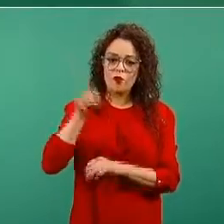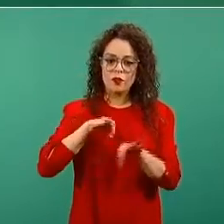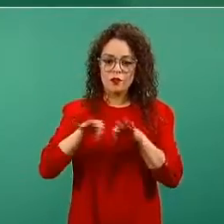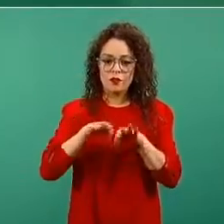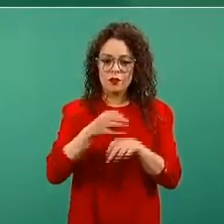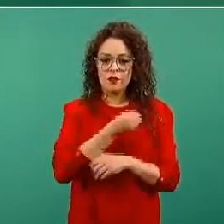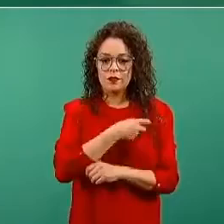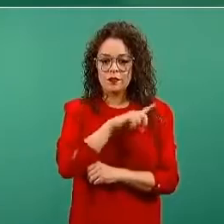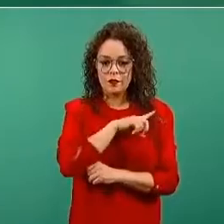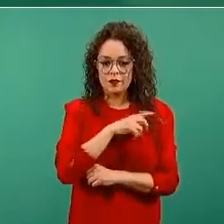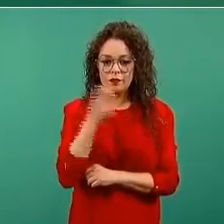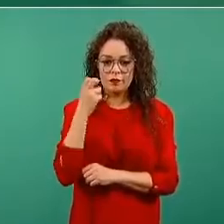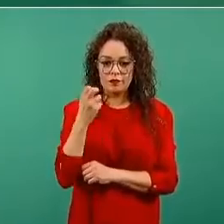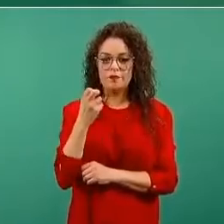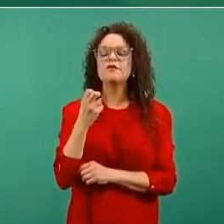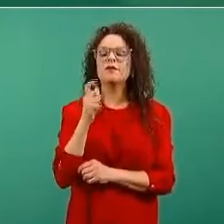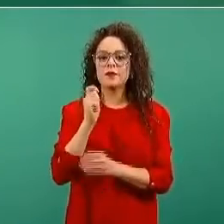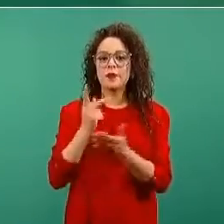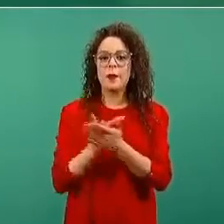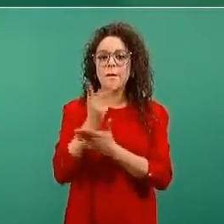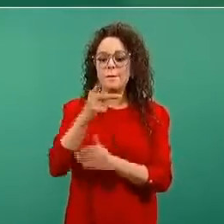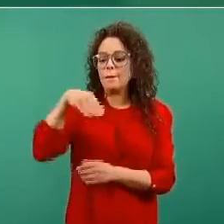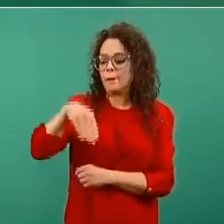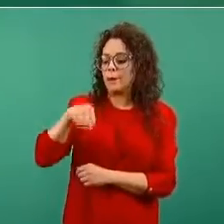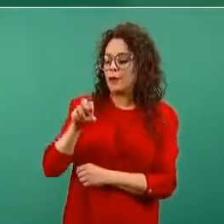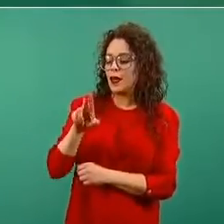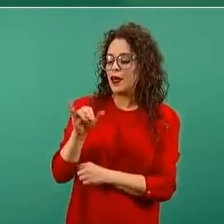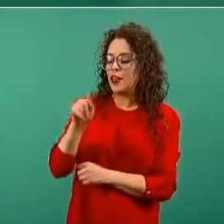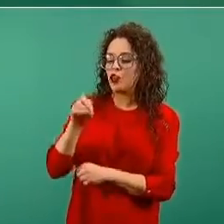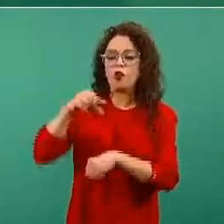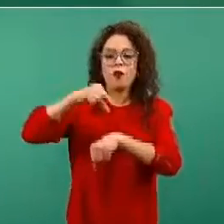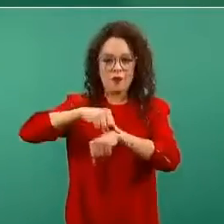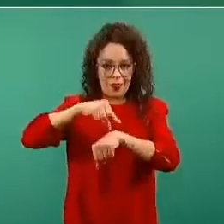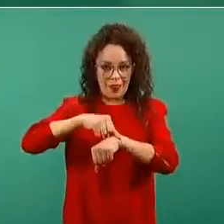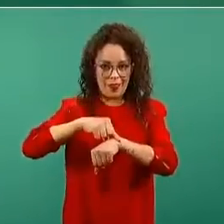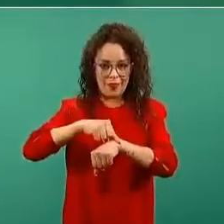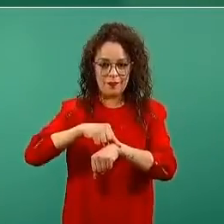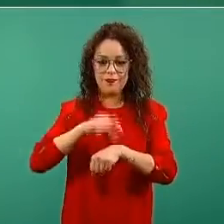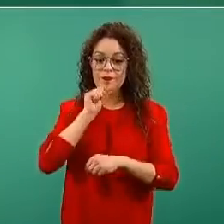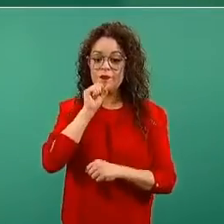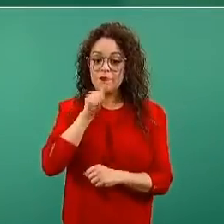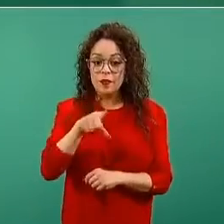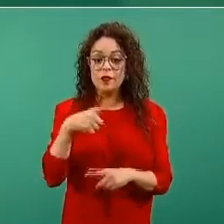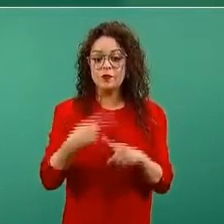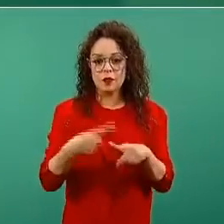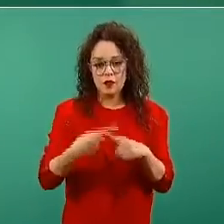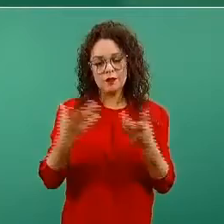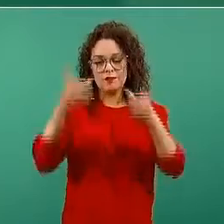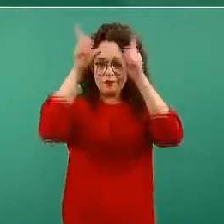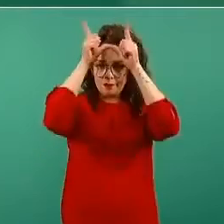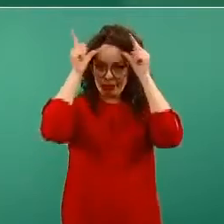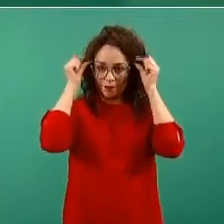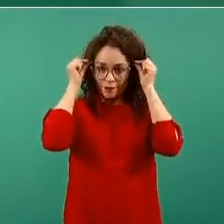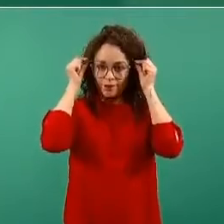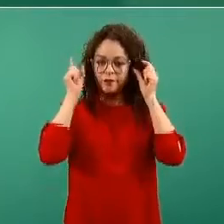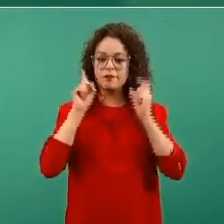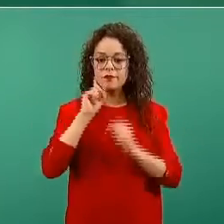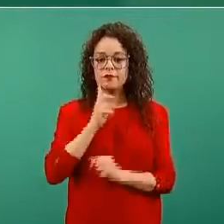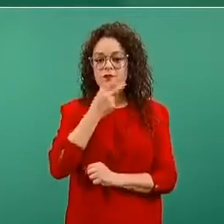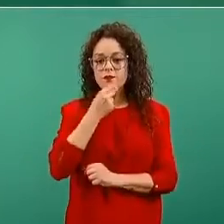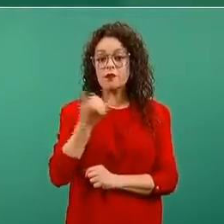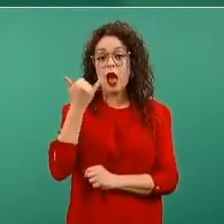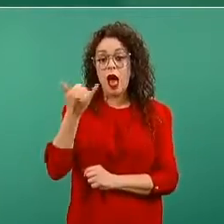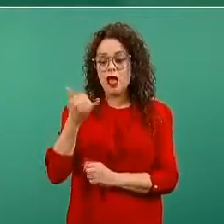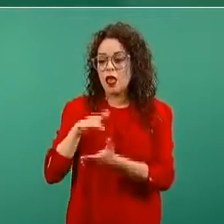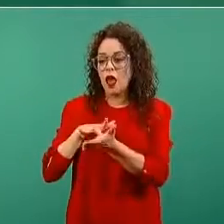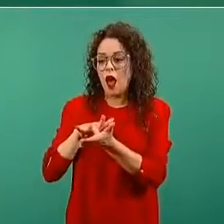como el mérito médico, pero en realidad incluye también a las enfermeras y ahora también a las auxiliares de